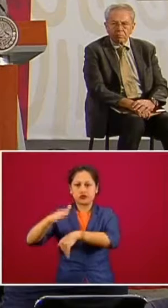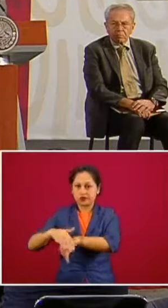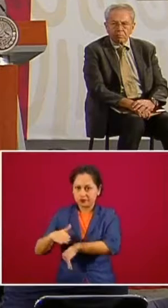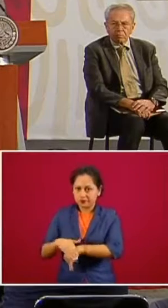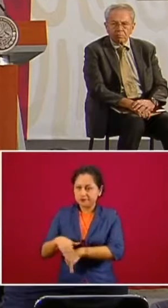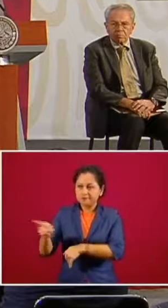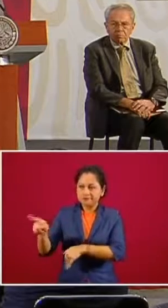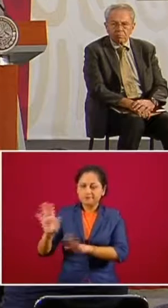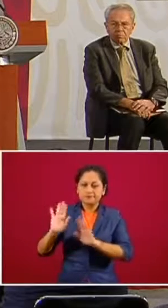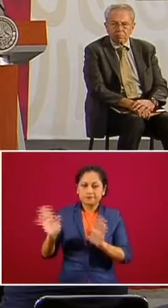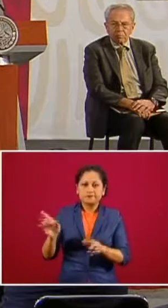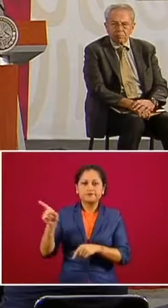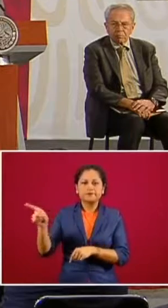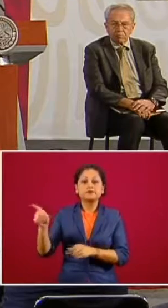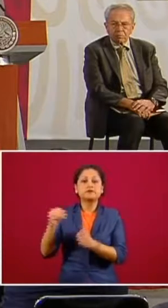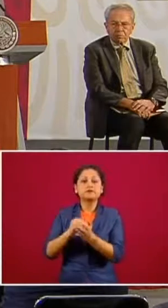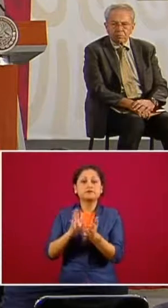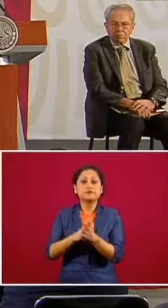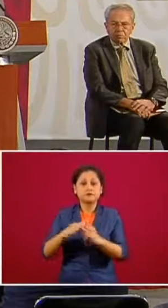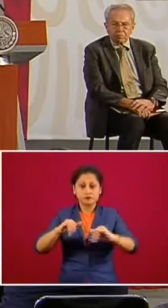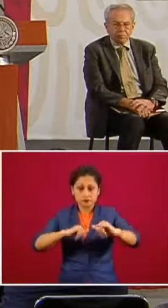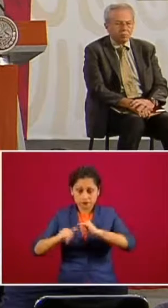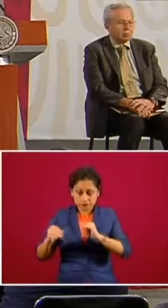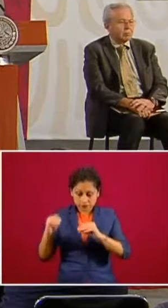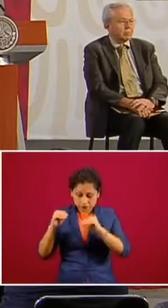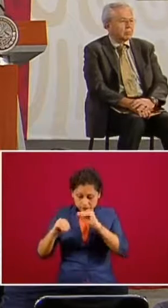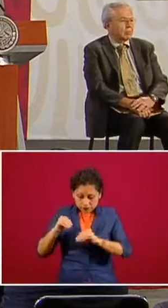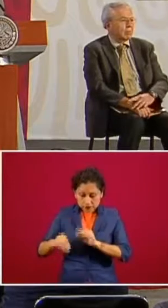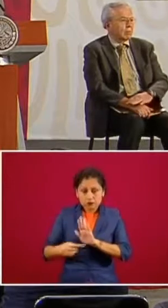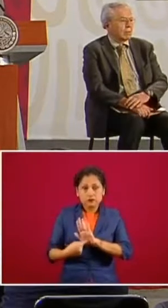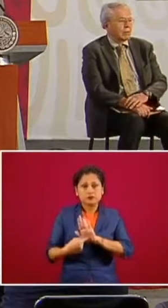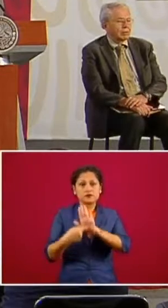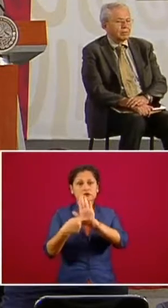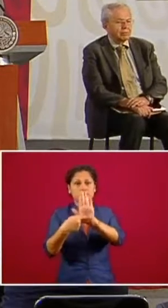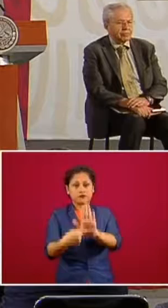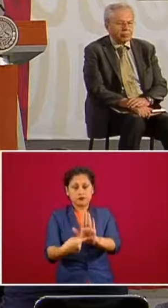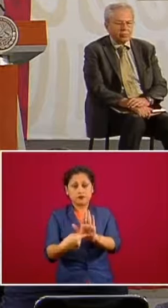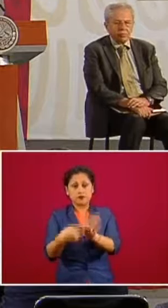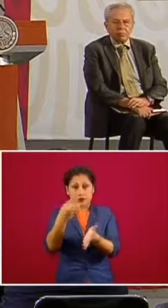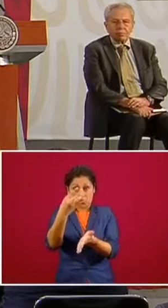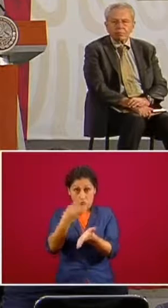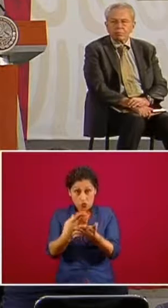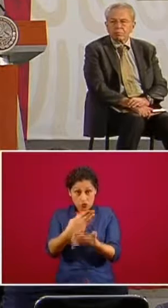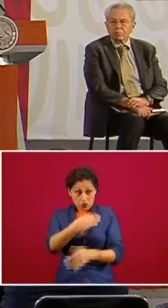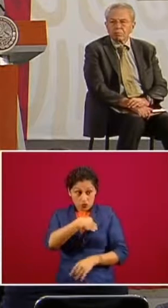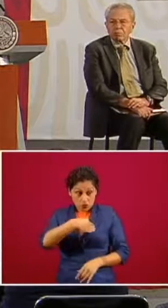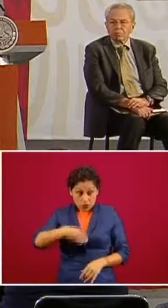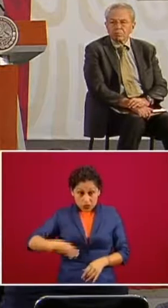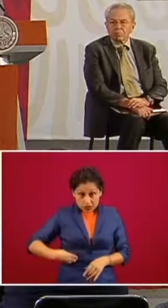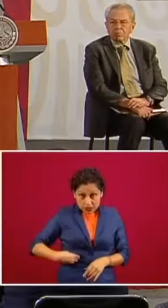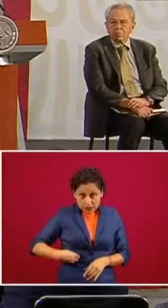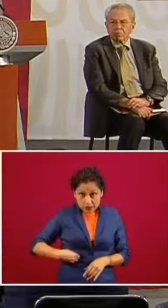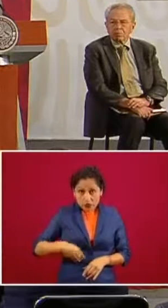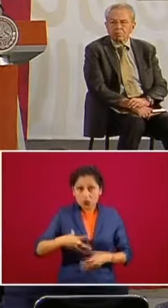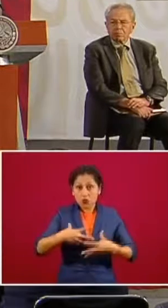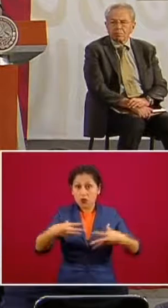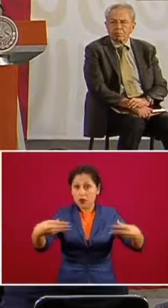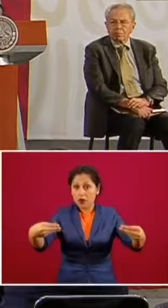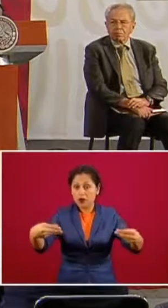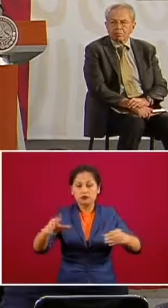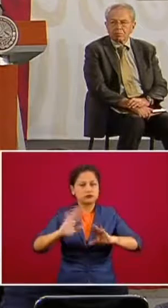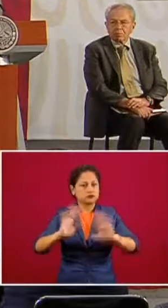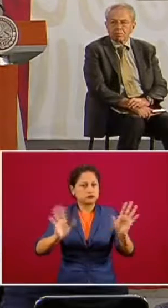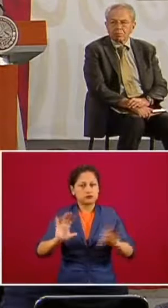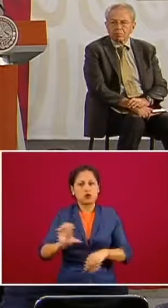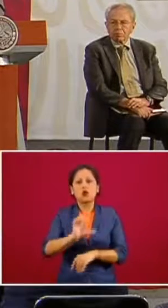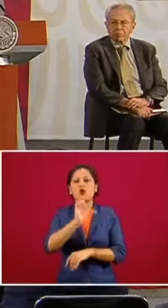es el mapa técnico que nos permitirá ya no solo visualizar los municipios afectados, sino los municipios